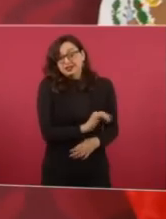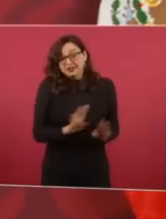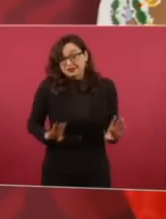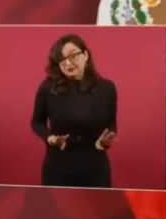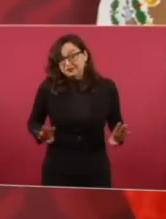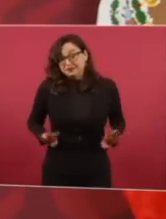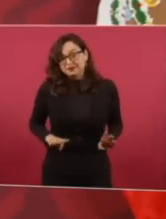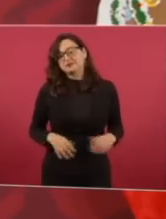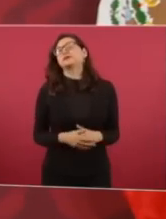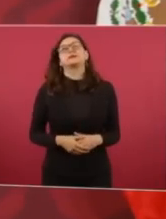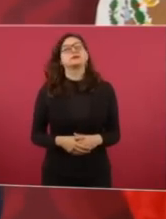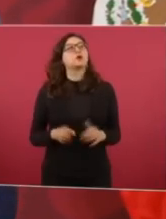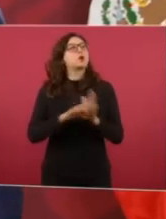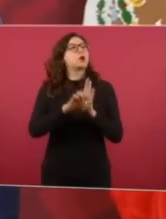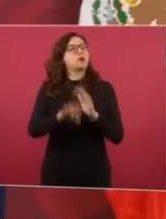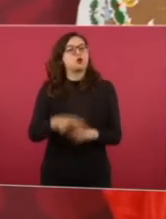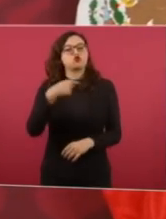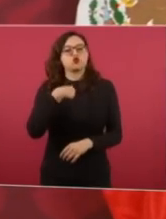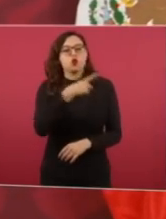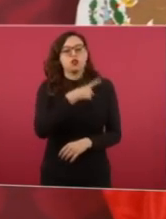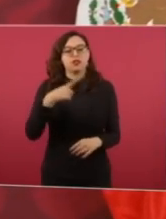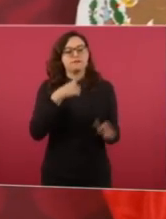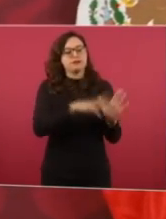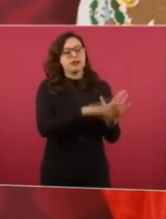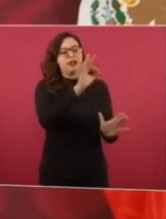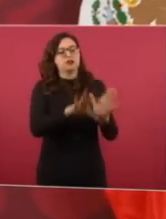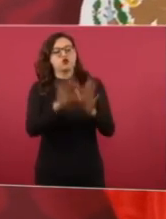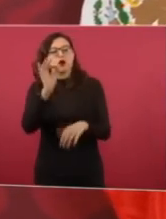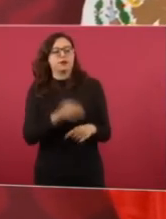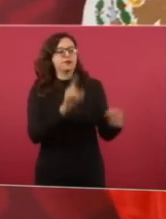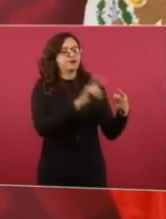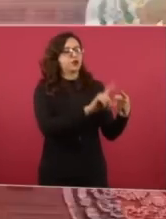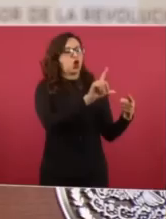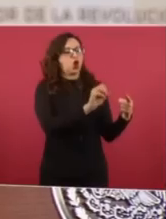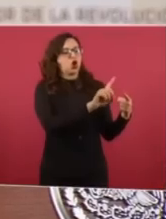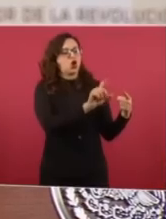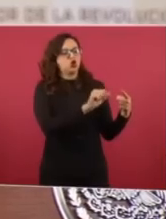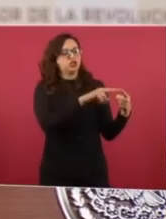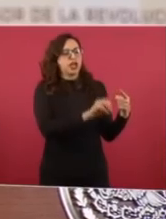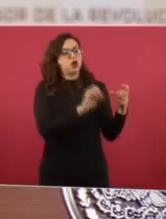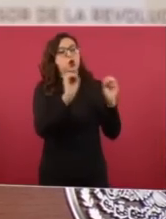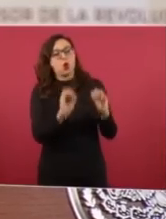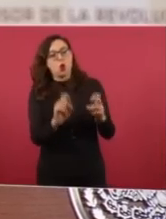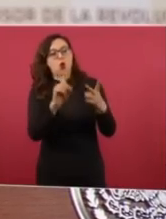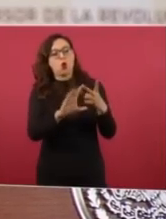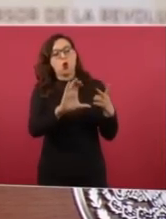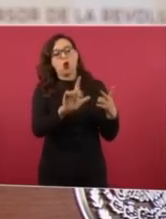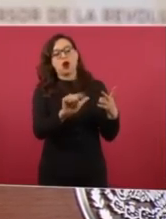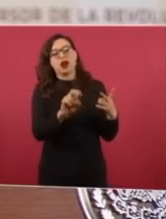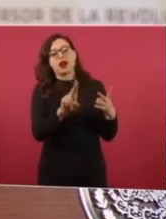lo sano por claudio x gonzález me quedo con los an